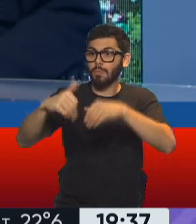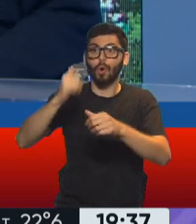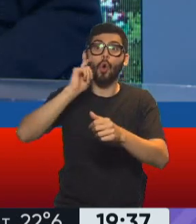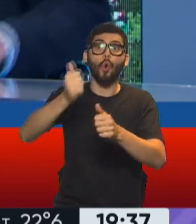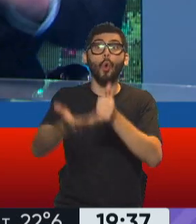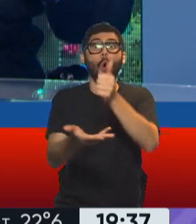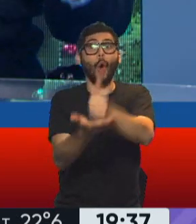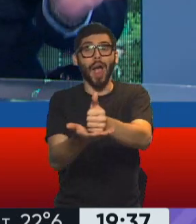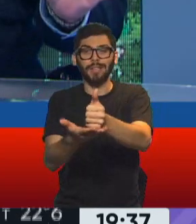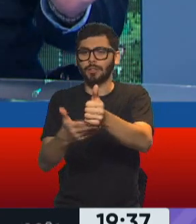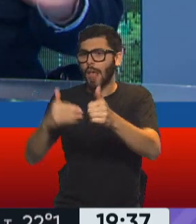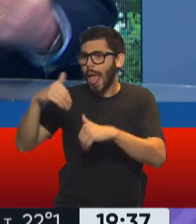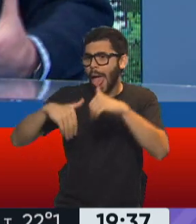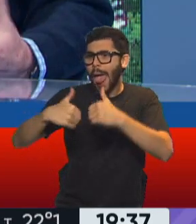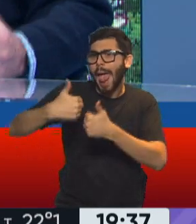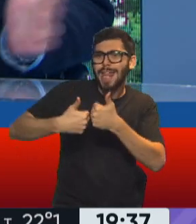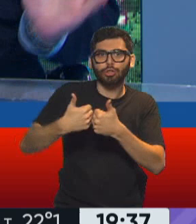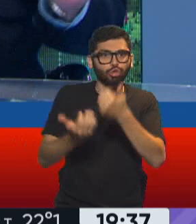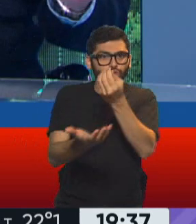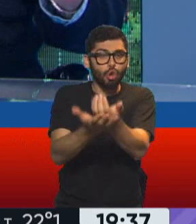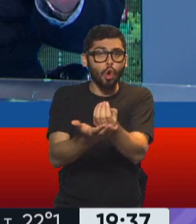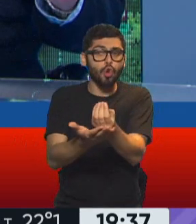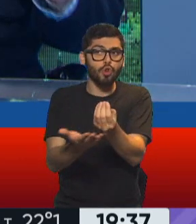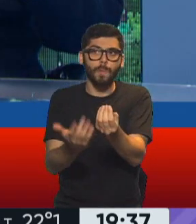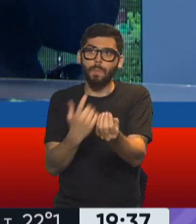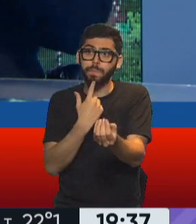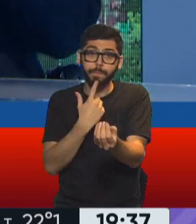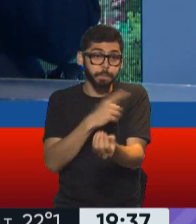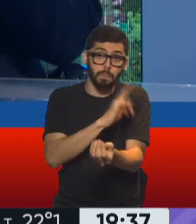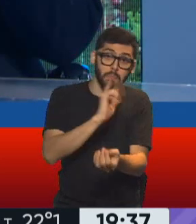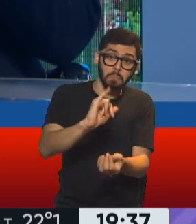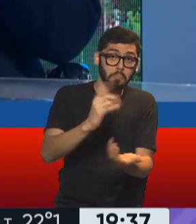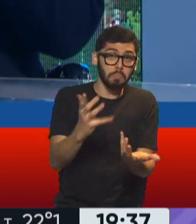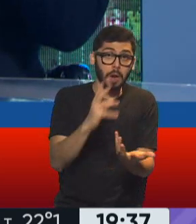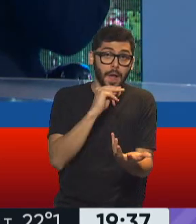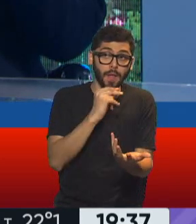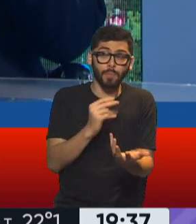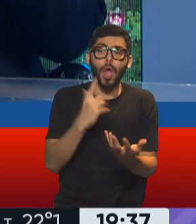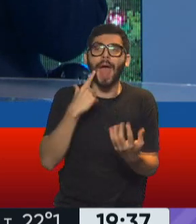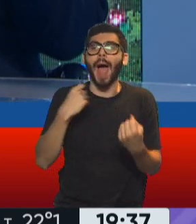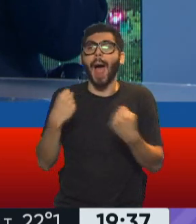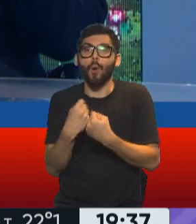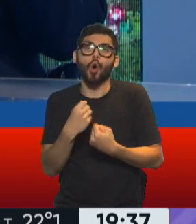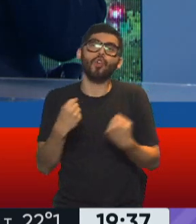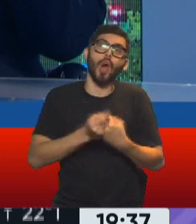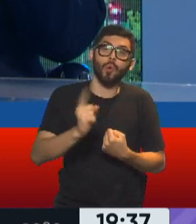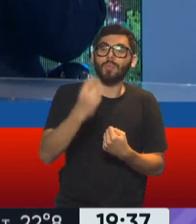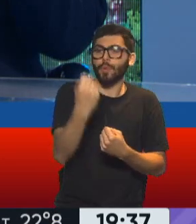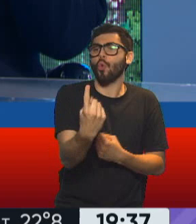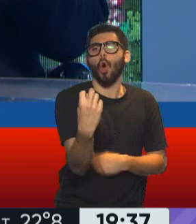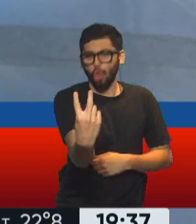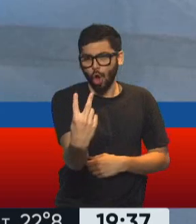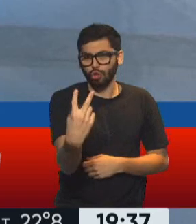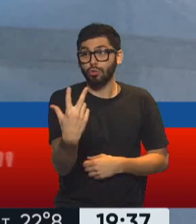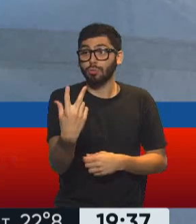estos magistrados. Bien. Uno podrá estar más de acuerdo o menos de acuerdo, pero no se puede cuestionar ni al magistrado, ni a los dos magistrados,